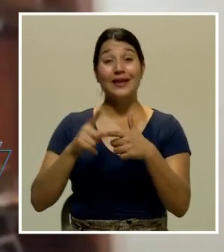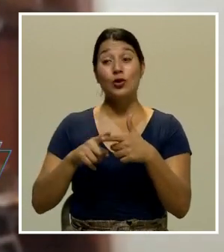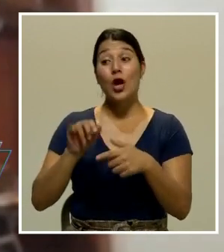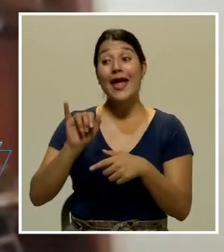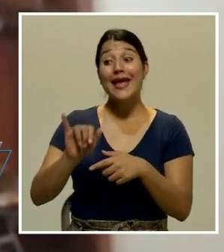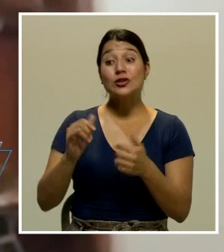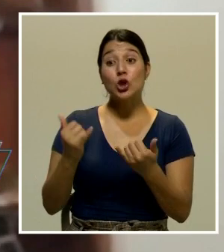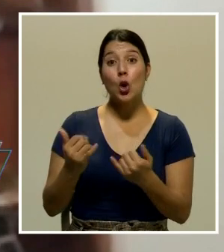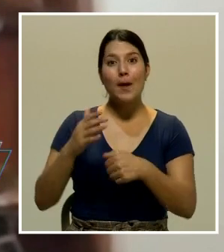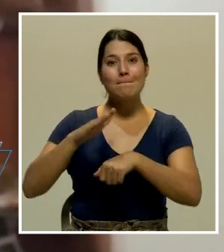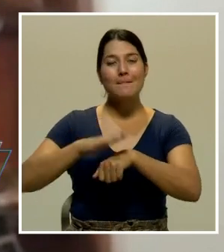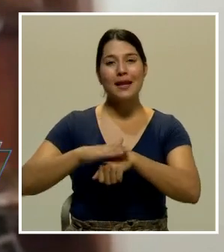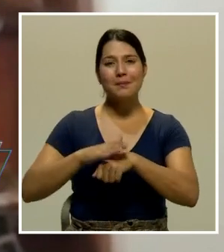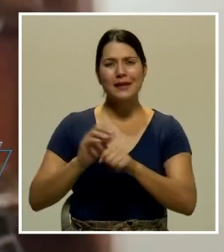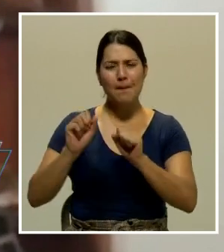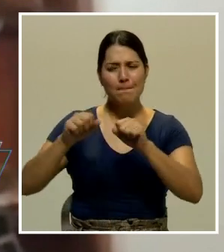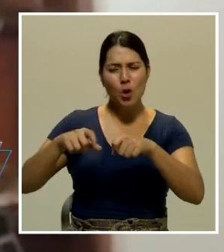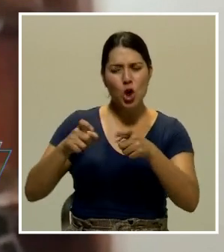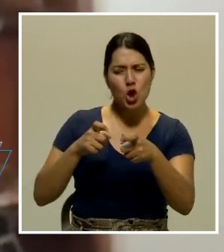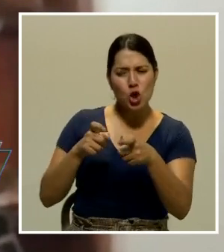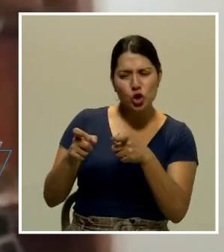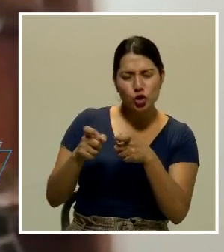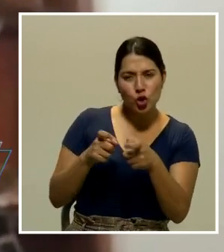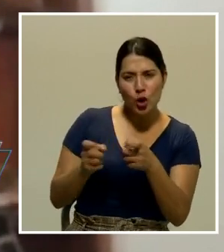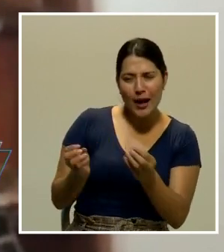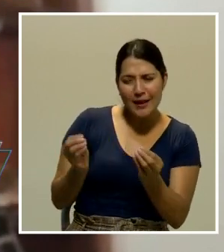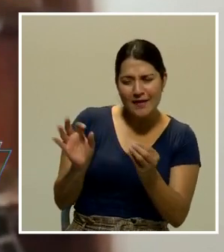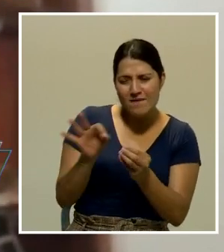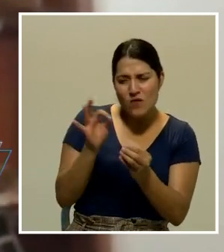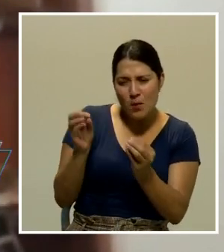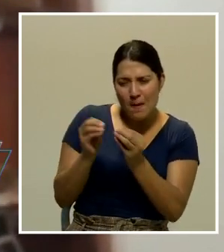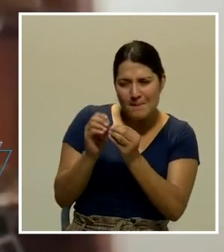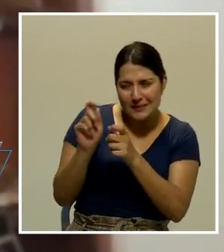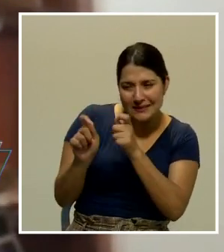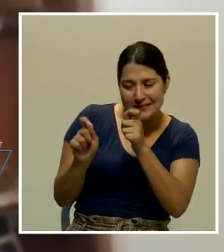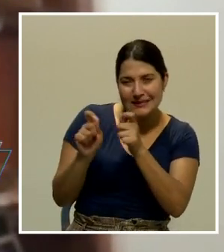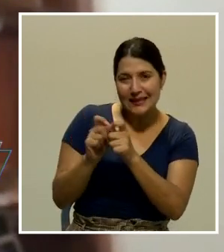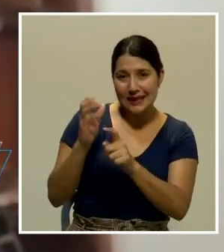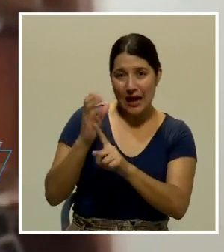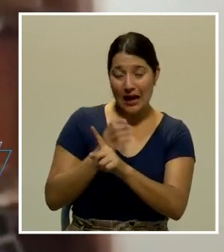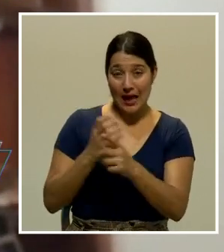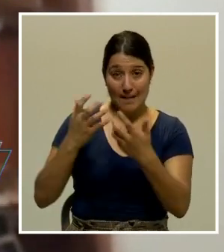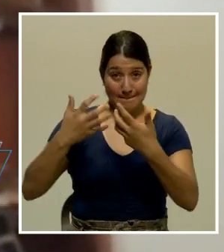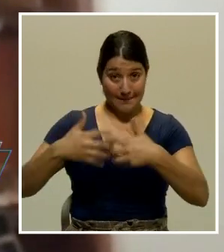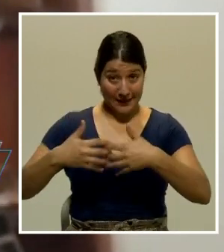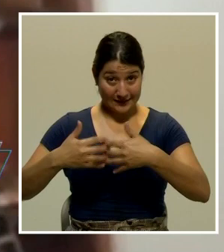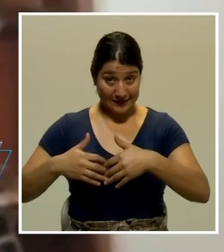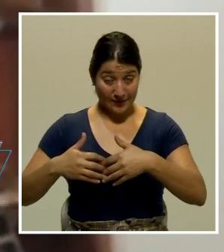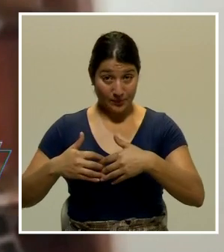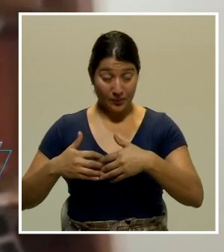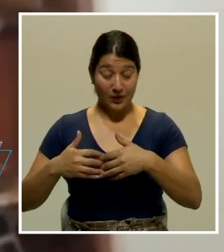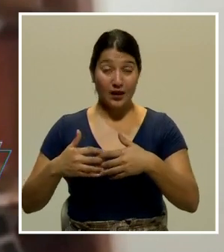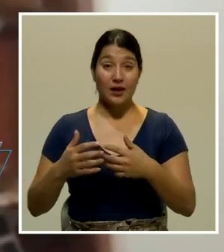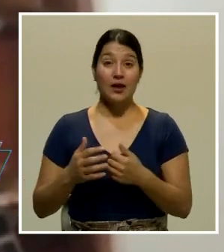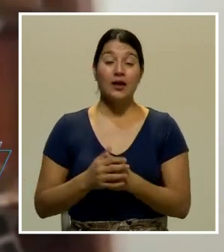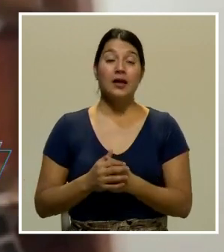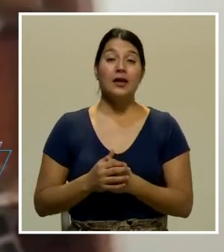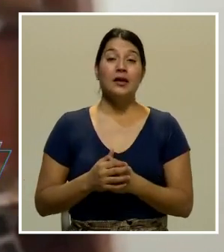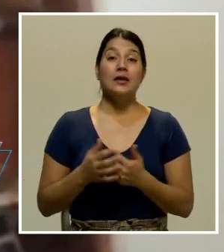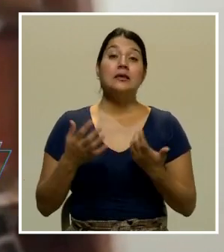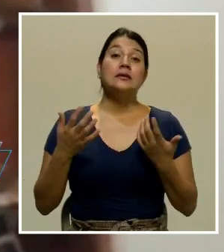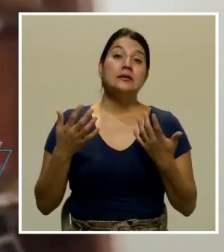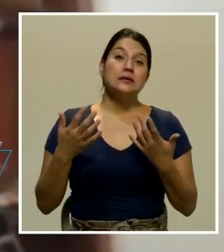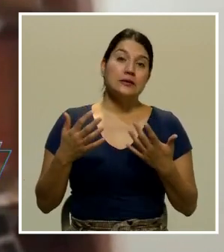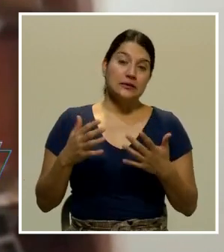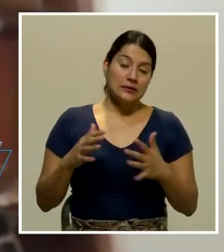nos permite darle un seguimiento mucho más puntual a todas las empresas. Y ahí vendrá